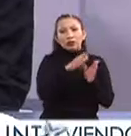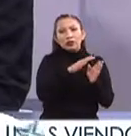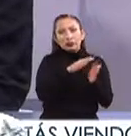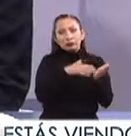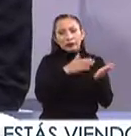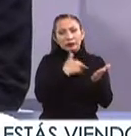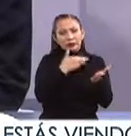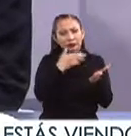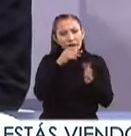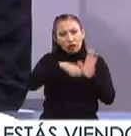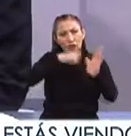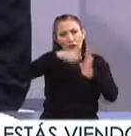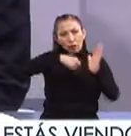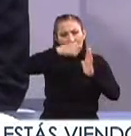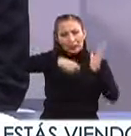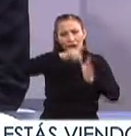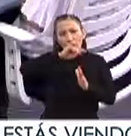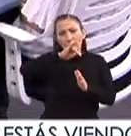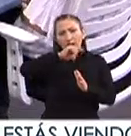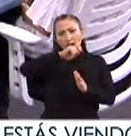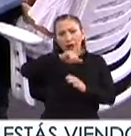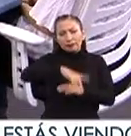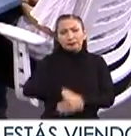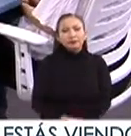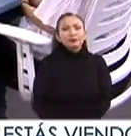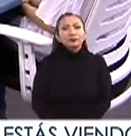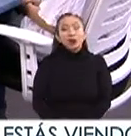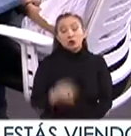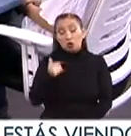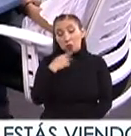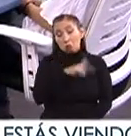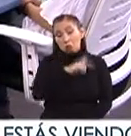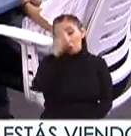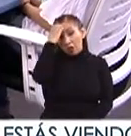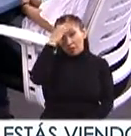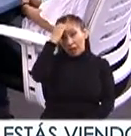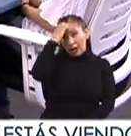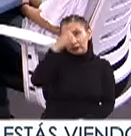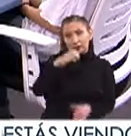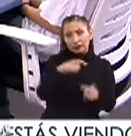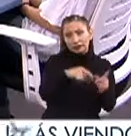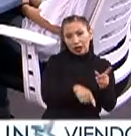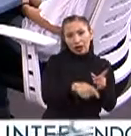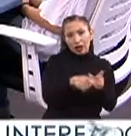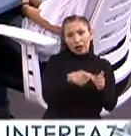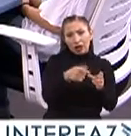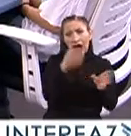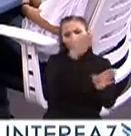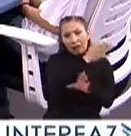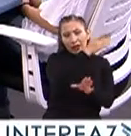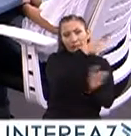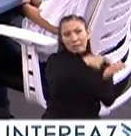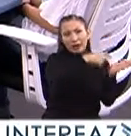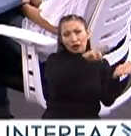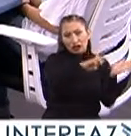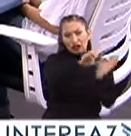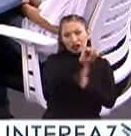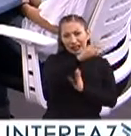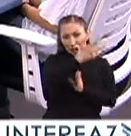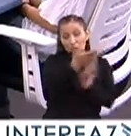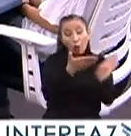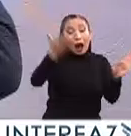documental. Pues sí, mi experiencia fue a partir incluso de antes del 68,